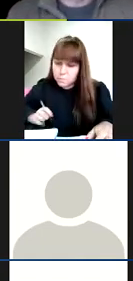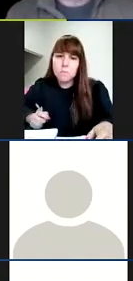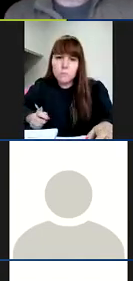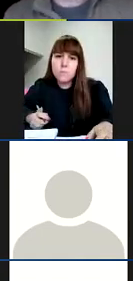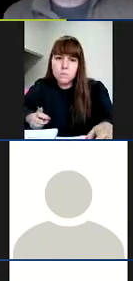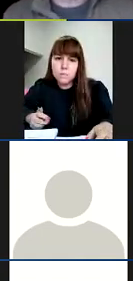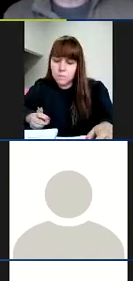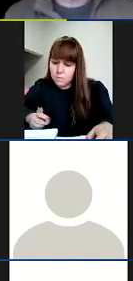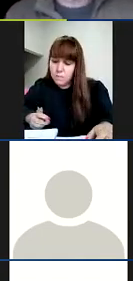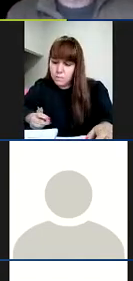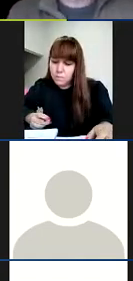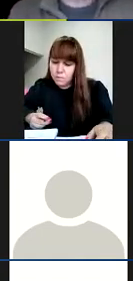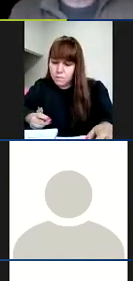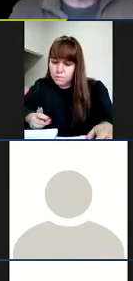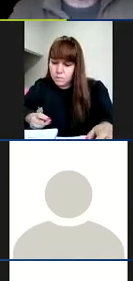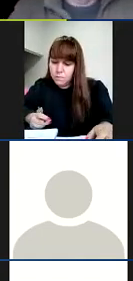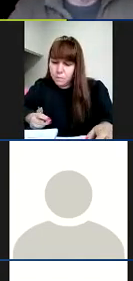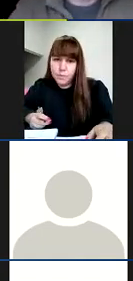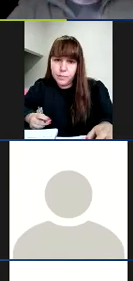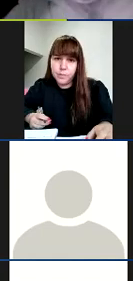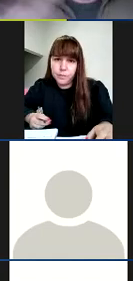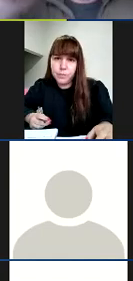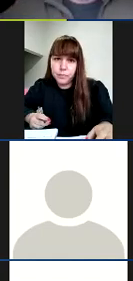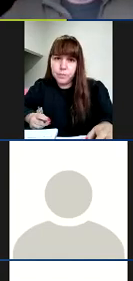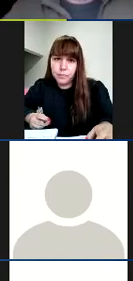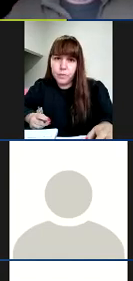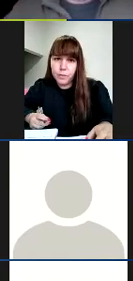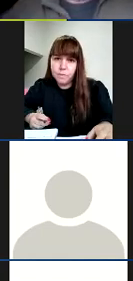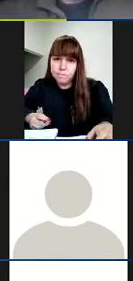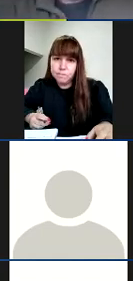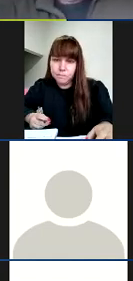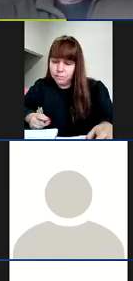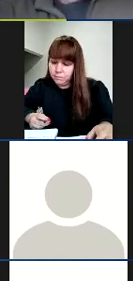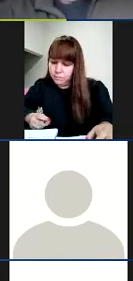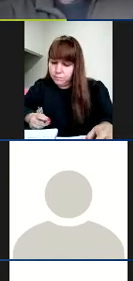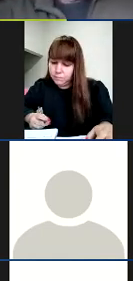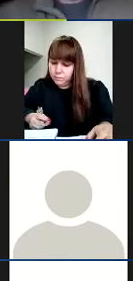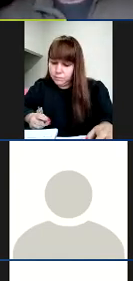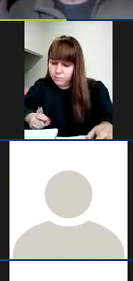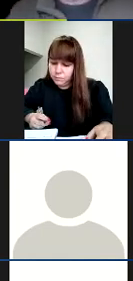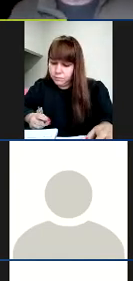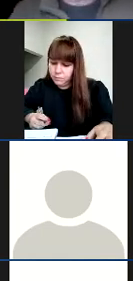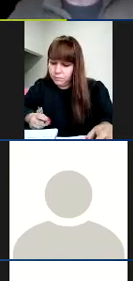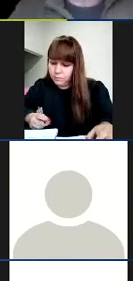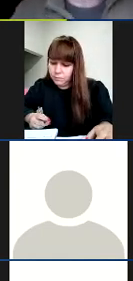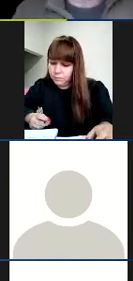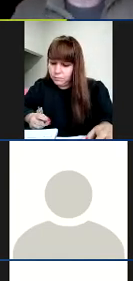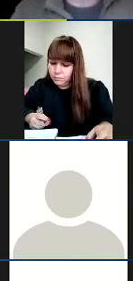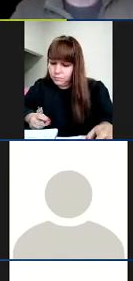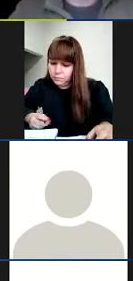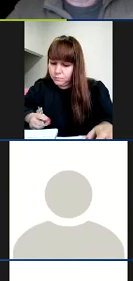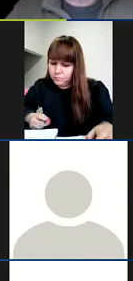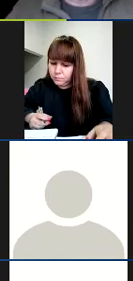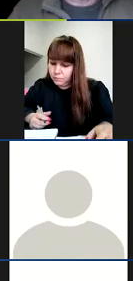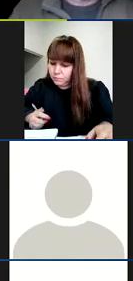sociedades, estatutos de sociedades más antiguas, van a ver objetos muy amplios que van a dedicarse a la actividad inmobiliaria,